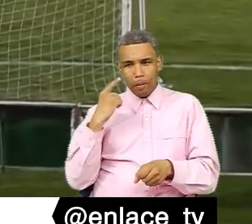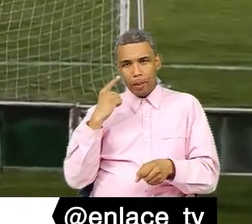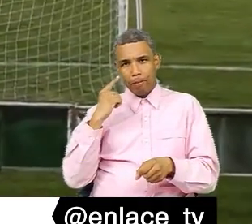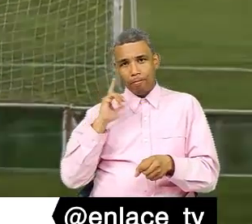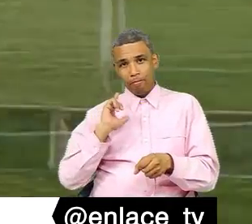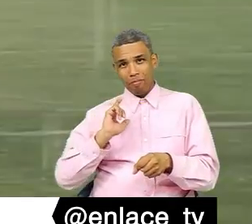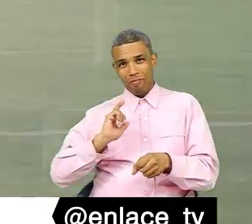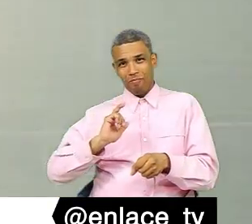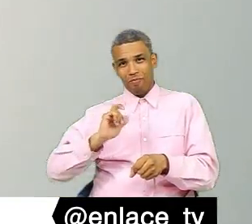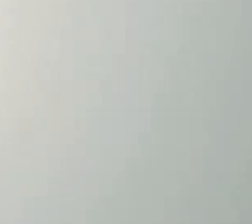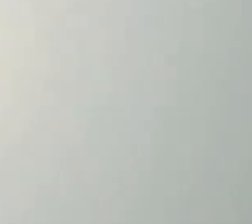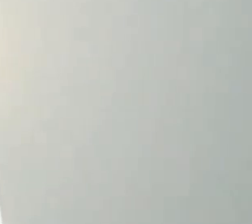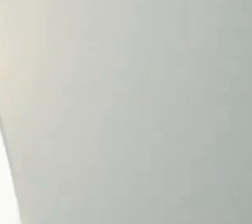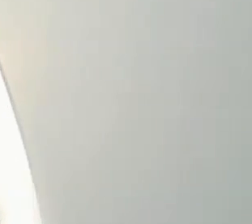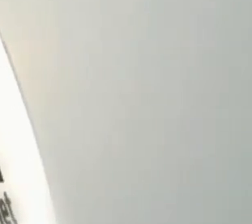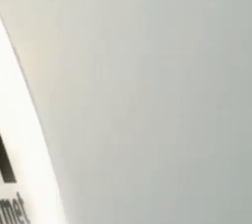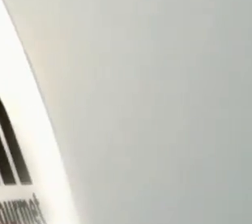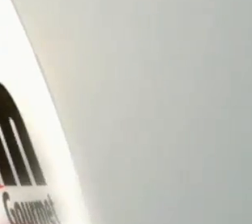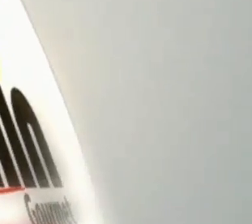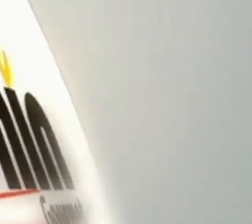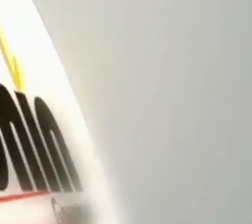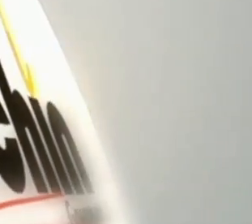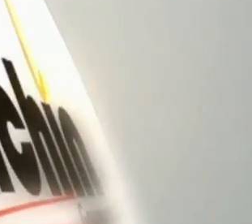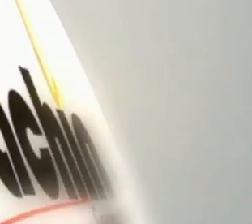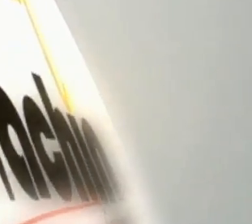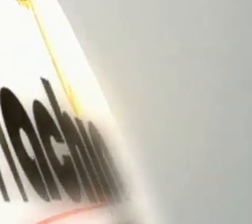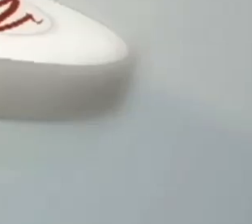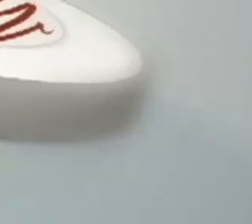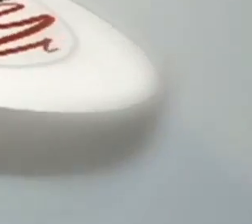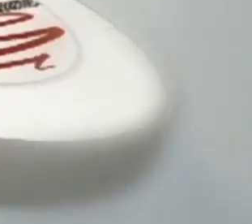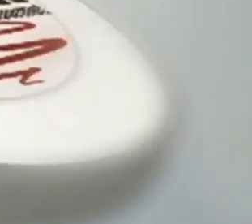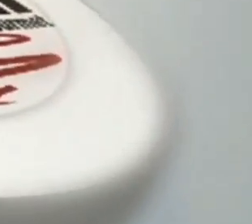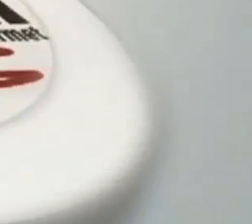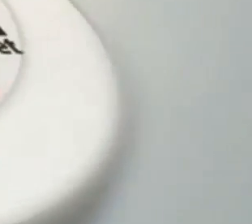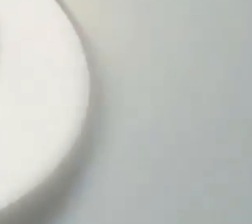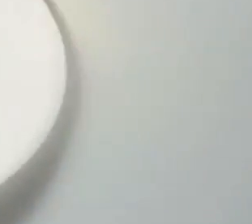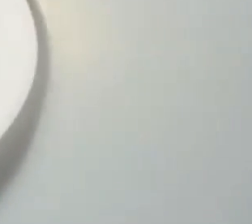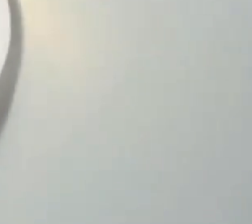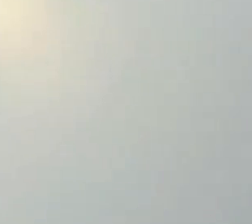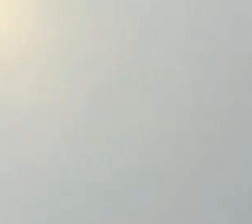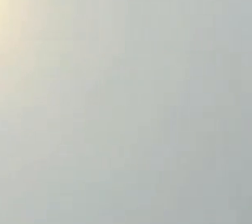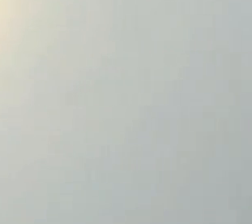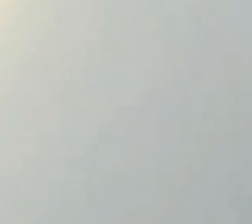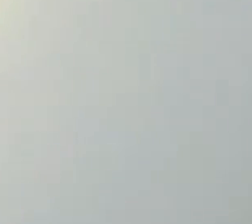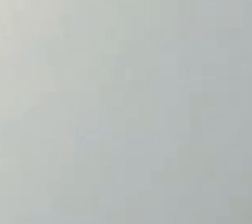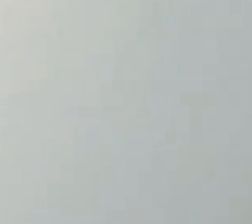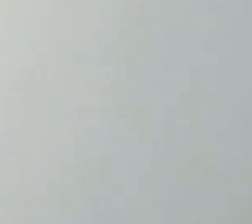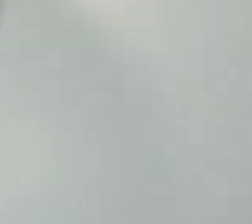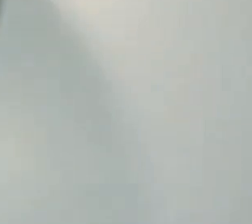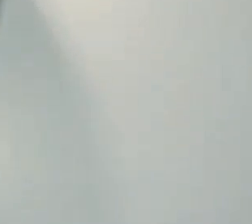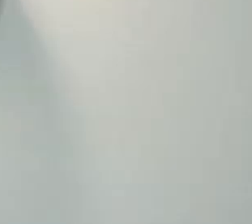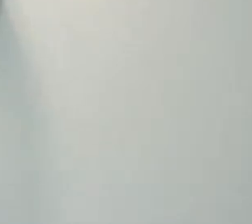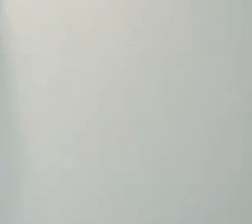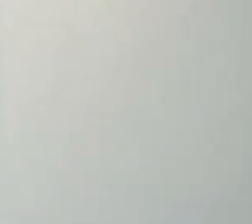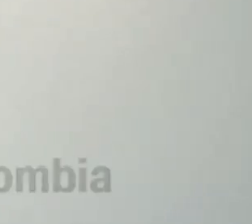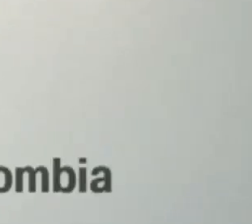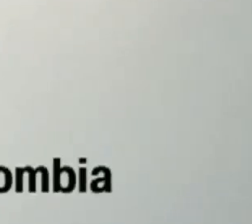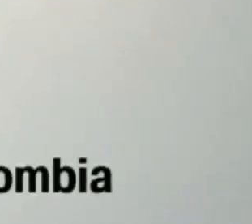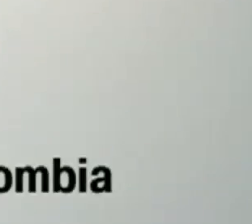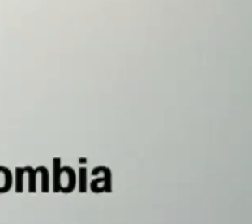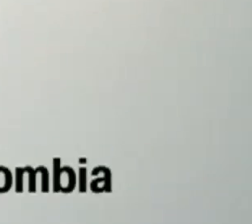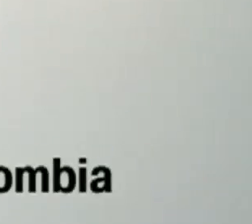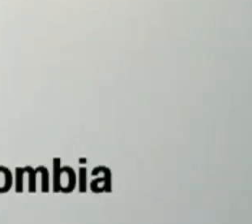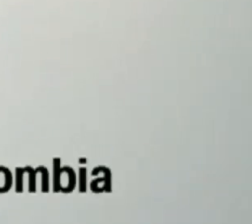tarde. Hasta aquí los deportes, con el patrocinio de Restaurante El Machín Gourmet, ahora en su nueva sede en el